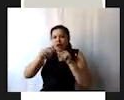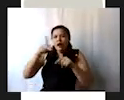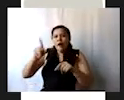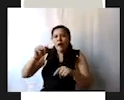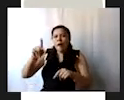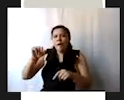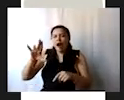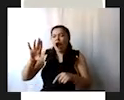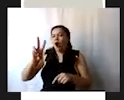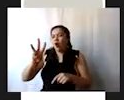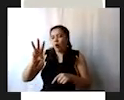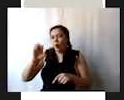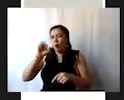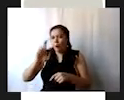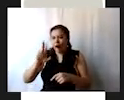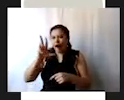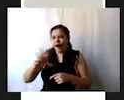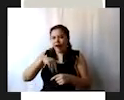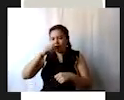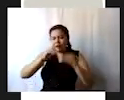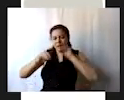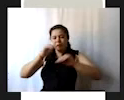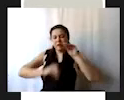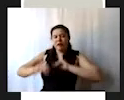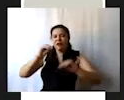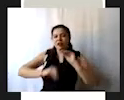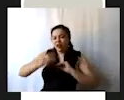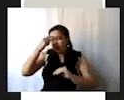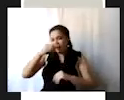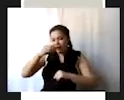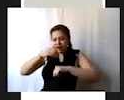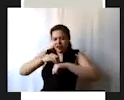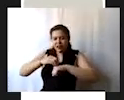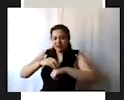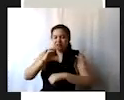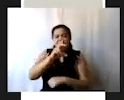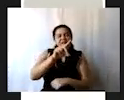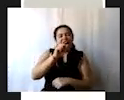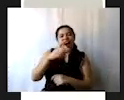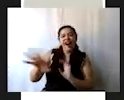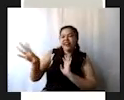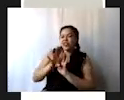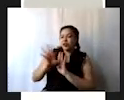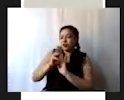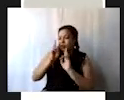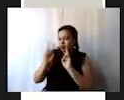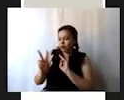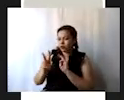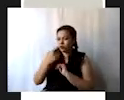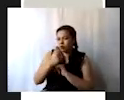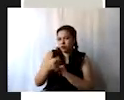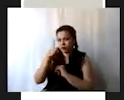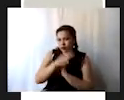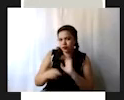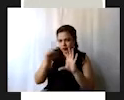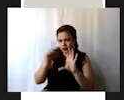ella justamente hizo el esquema, uno de los esquemas en el que se basaron los ODS, que es el de la economía de la dona. Y me gusta